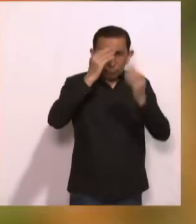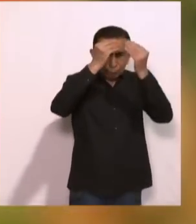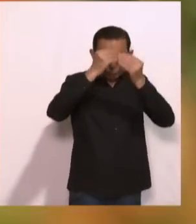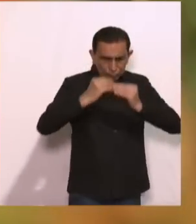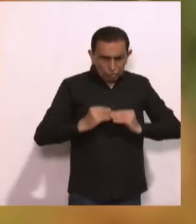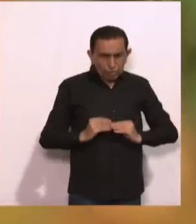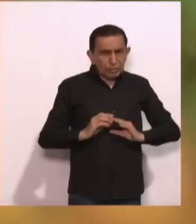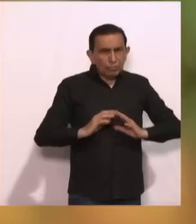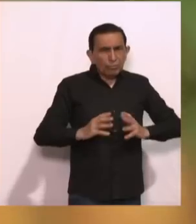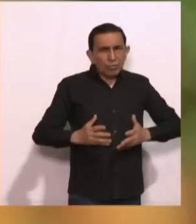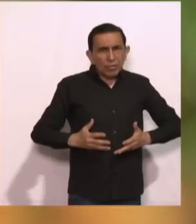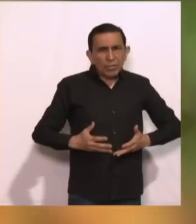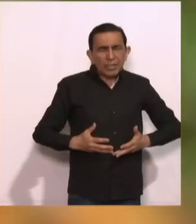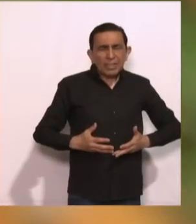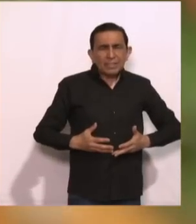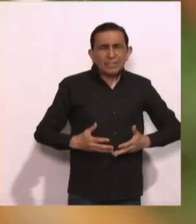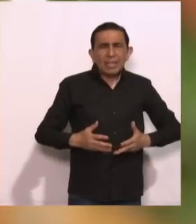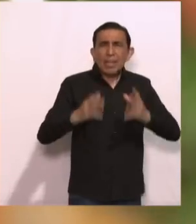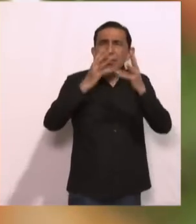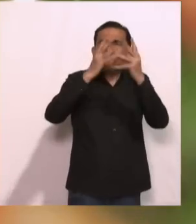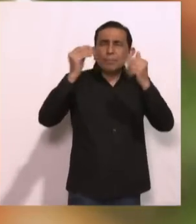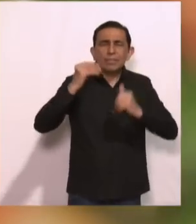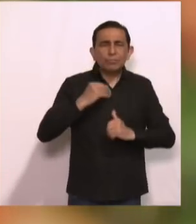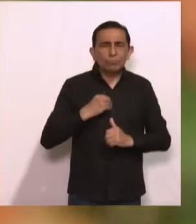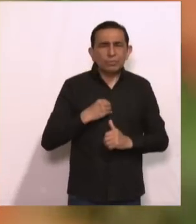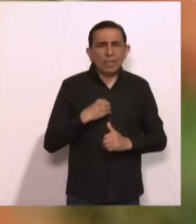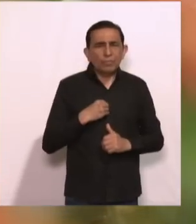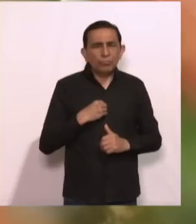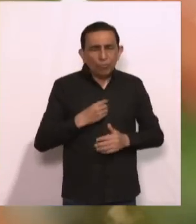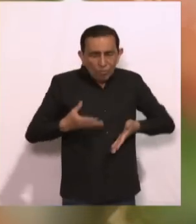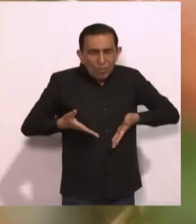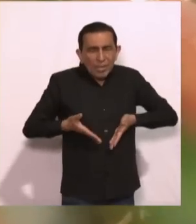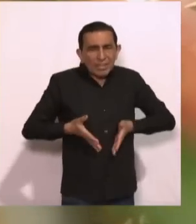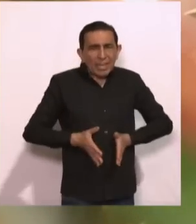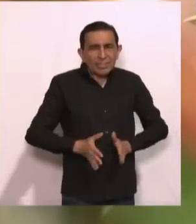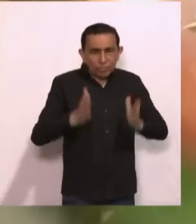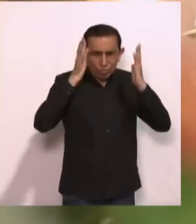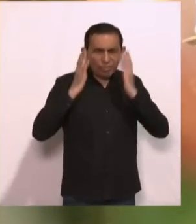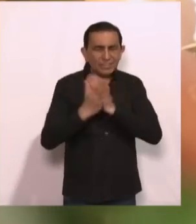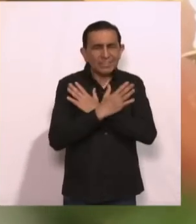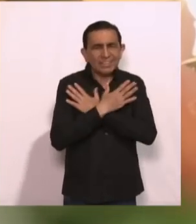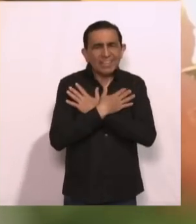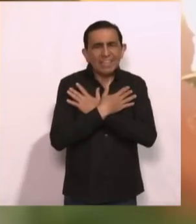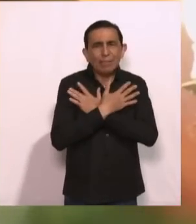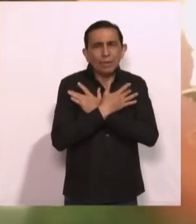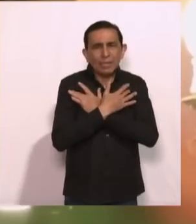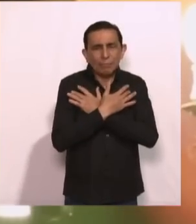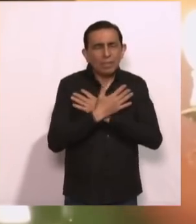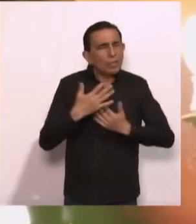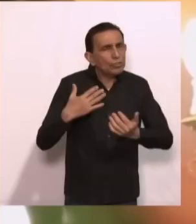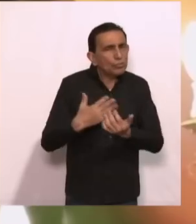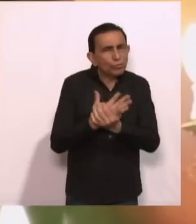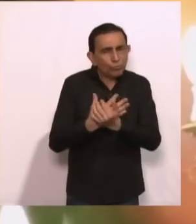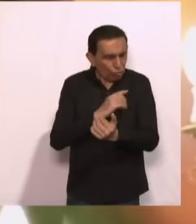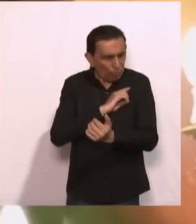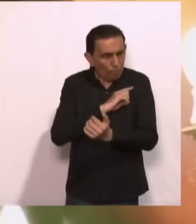fue concebido por obra y gracia del Espíritu Santo, nació de Santa María Virgen, padeció